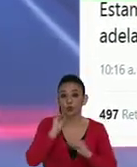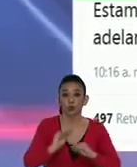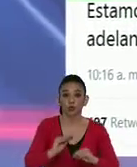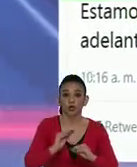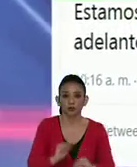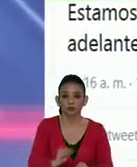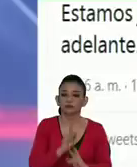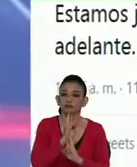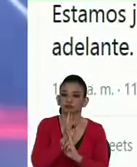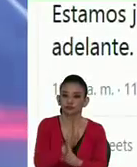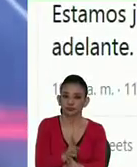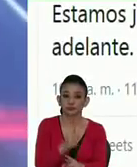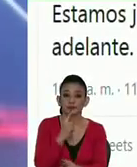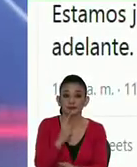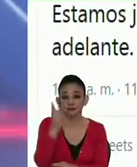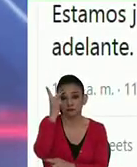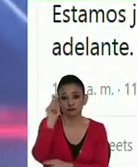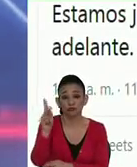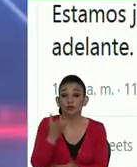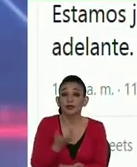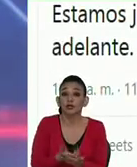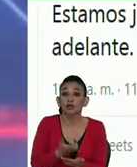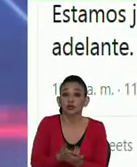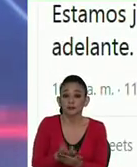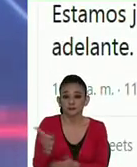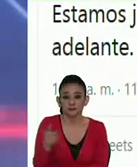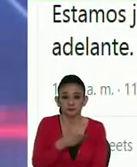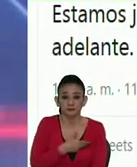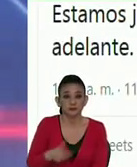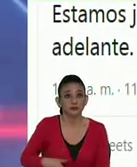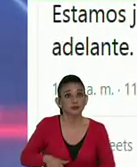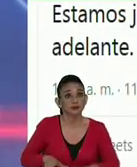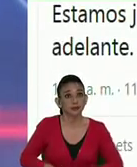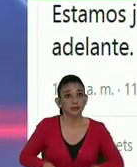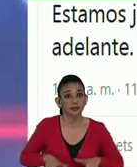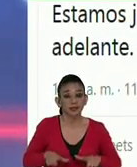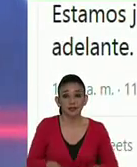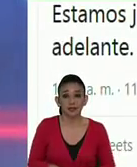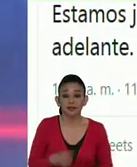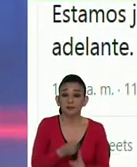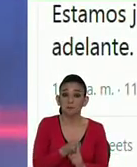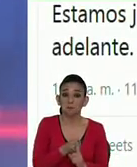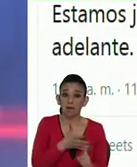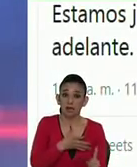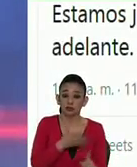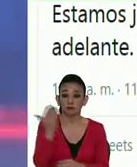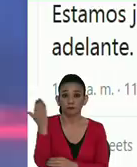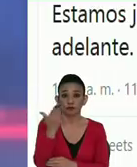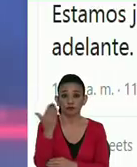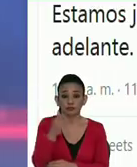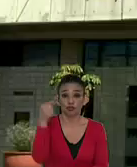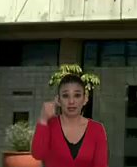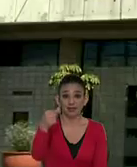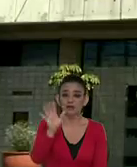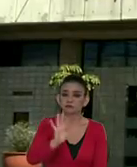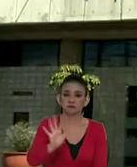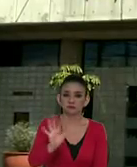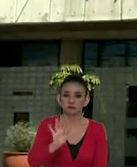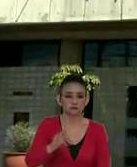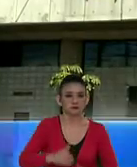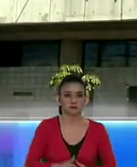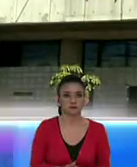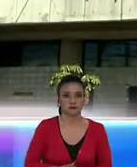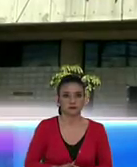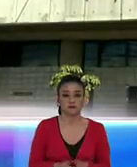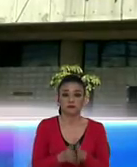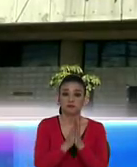Aclaró que las medidas económicas anunciadas por el presidente Lenín Moreno no afectan a los docentes categoría G. Dicen que han solicitado